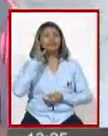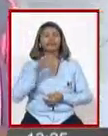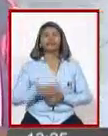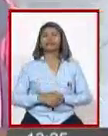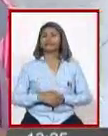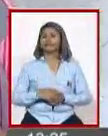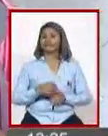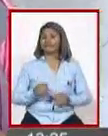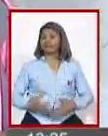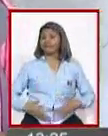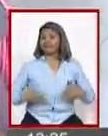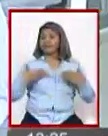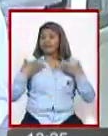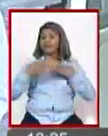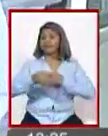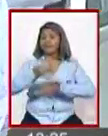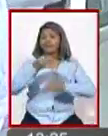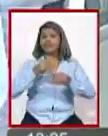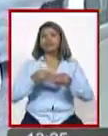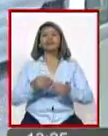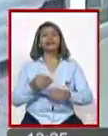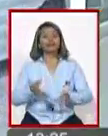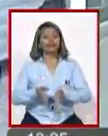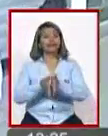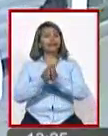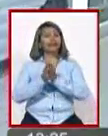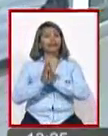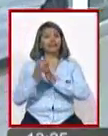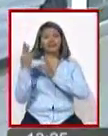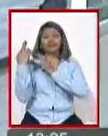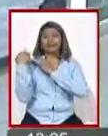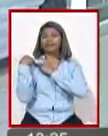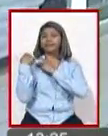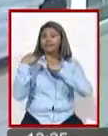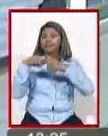que le costaría la vida. Por ello, sus allegados piden que los responsables sean encarcelados.